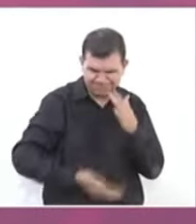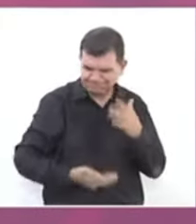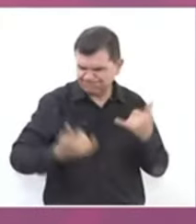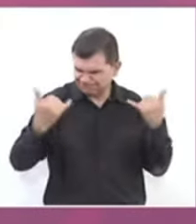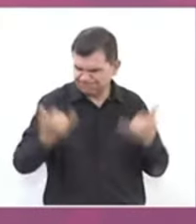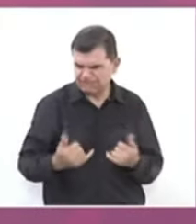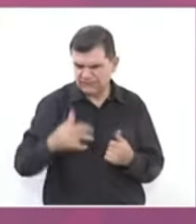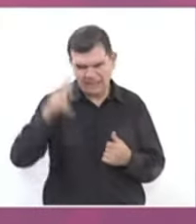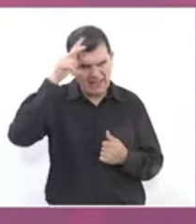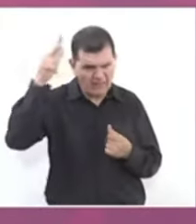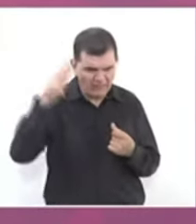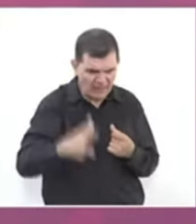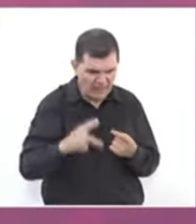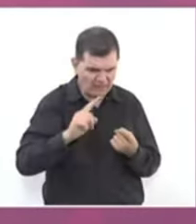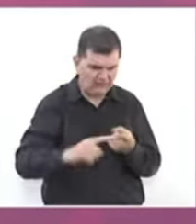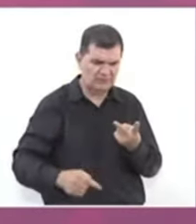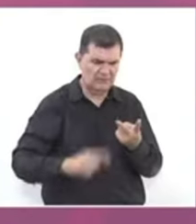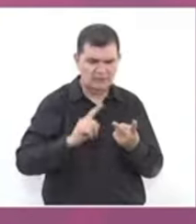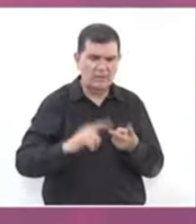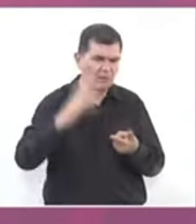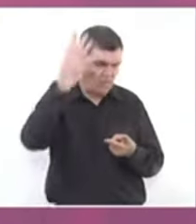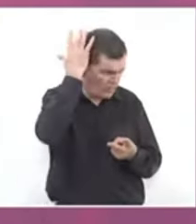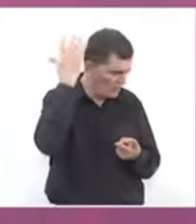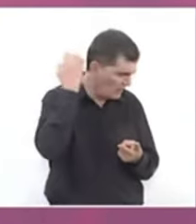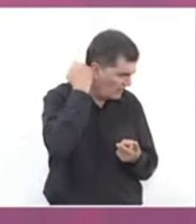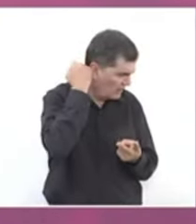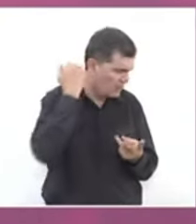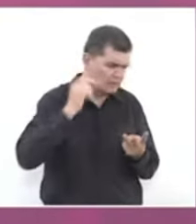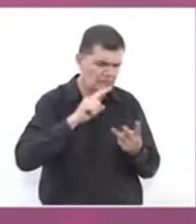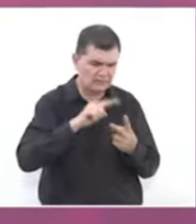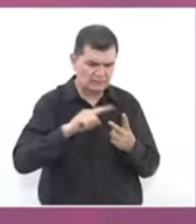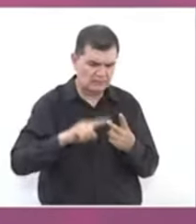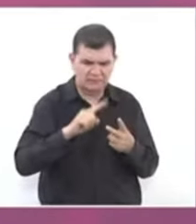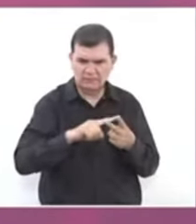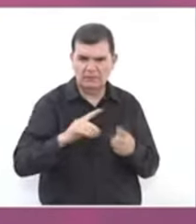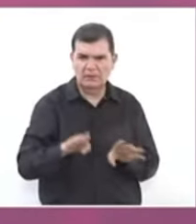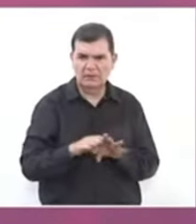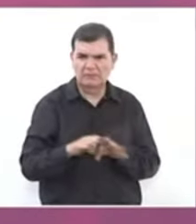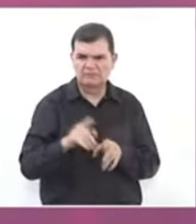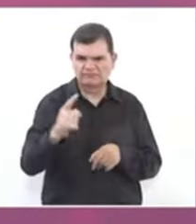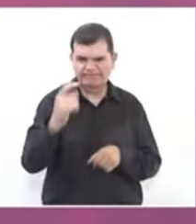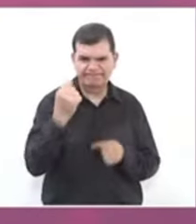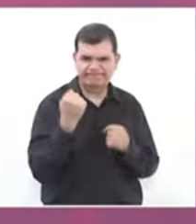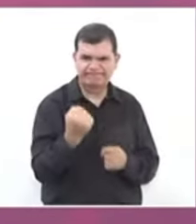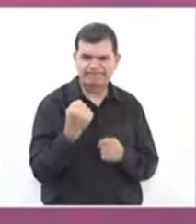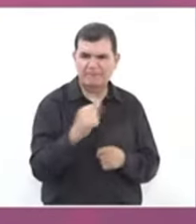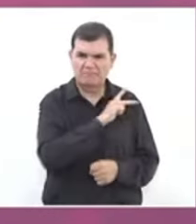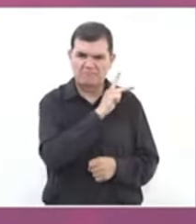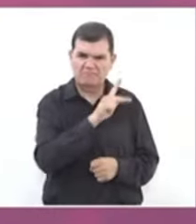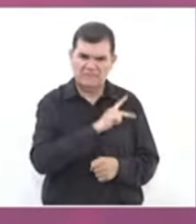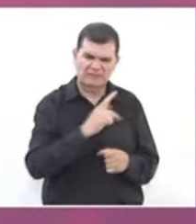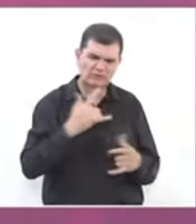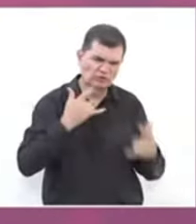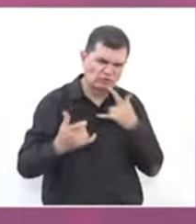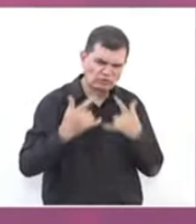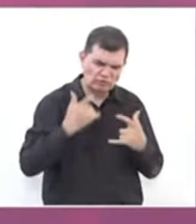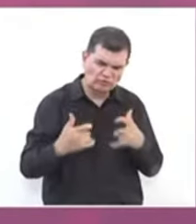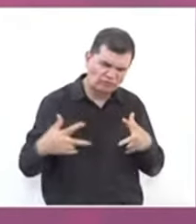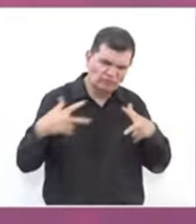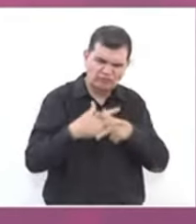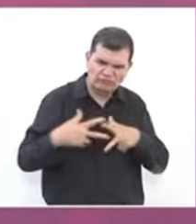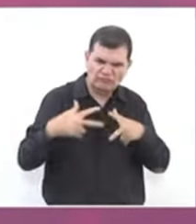ya cerrando su sexenio. José María Morelos y Pavón, los padres. Regálame tu like. Regálame tu manita